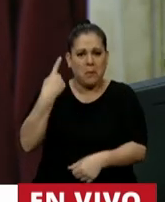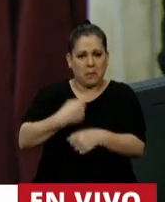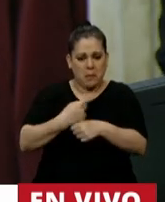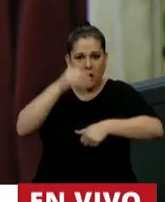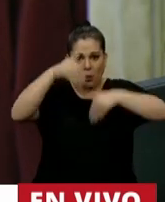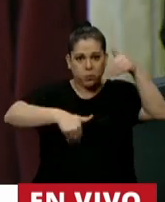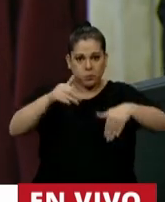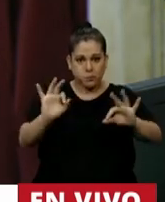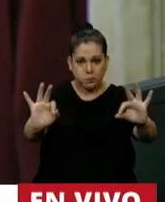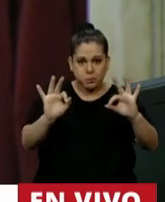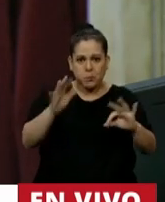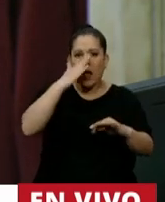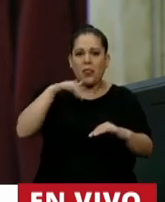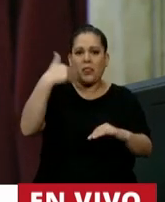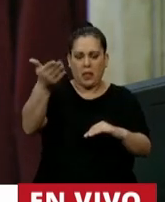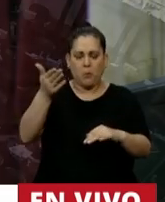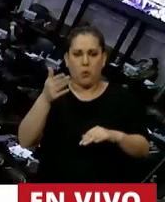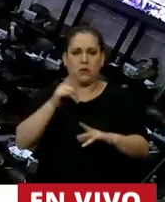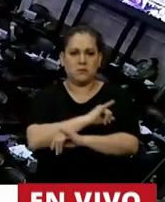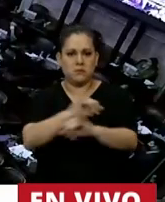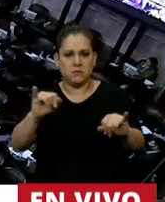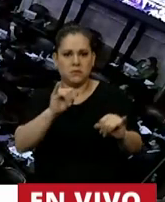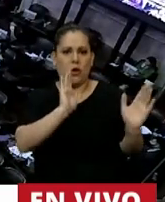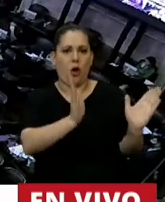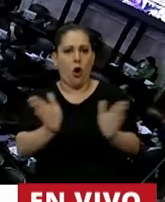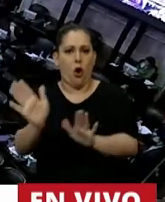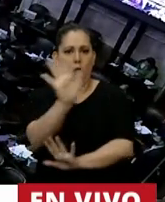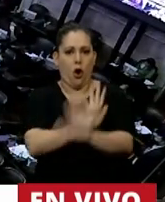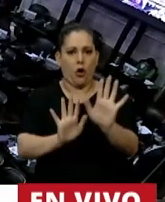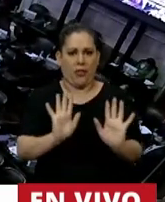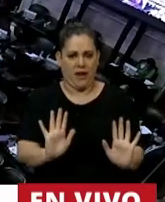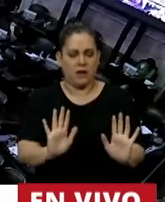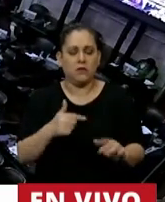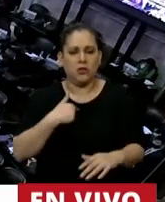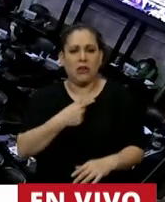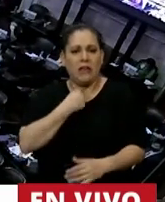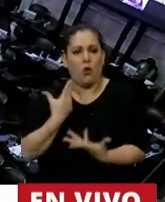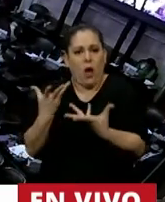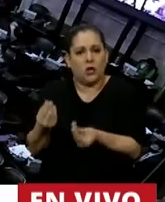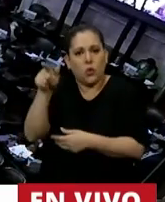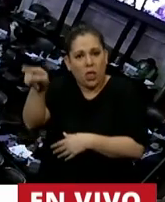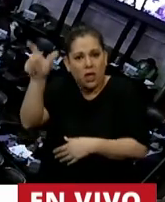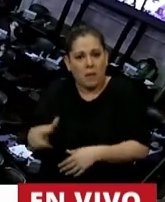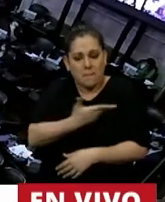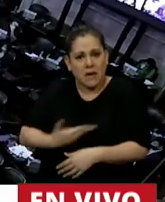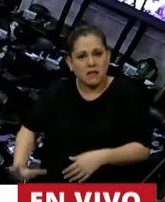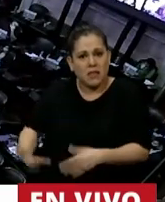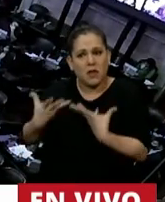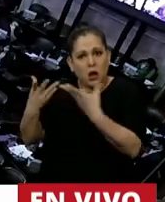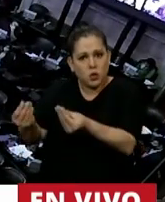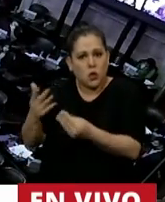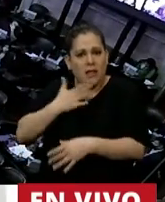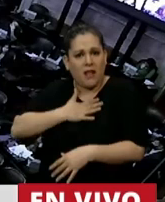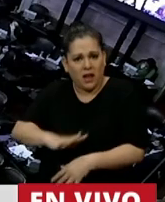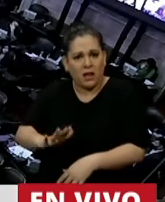de orden sí presidente porque quiero colaborar para que usted presida con tranquilidad porque mucho me temo que